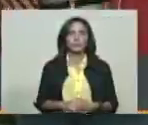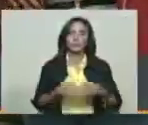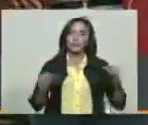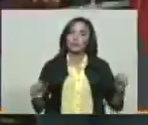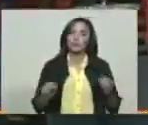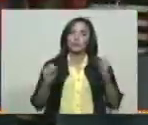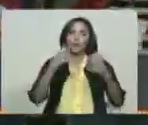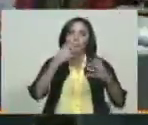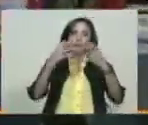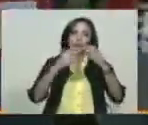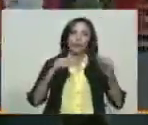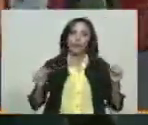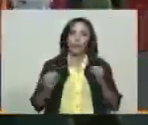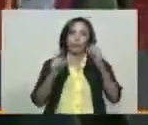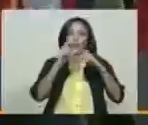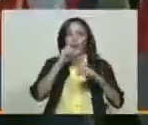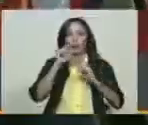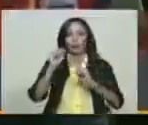ah